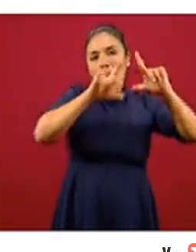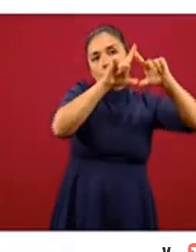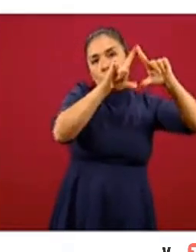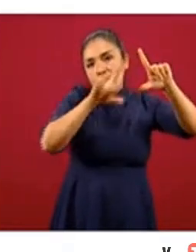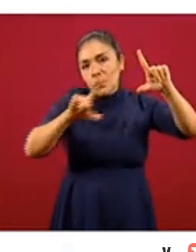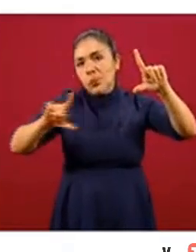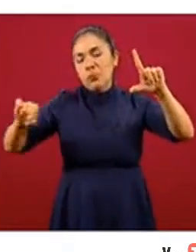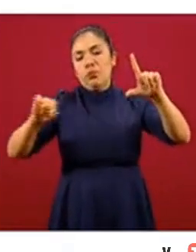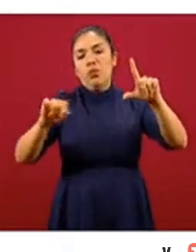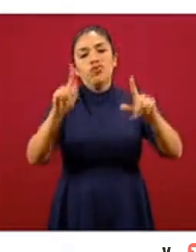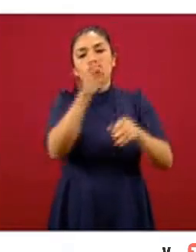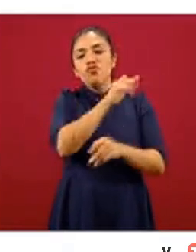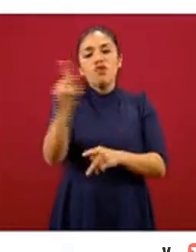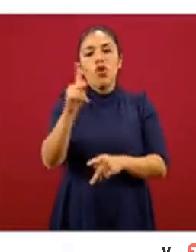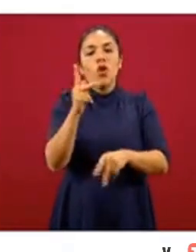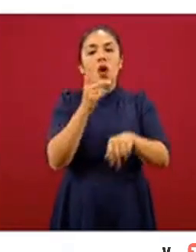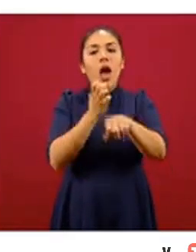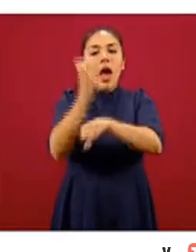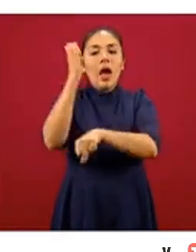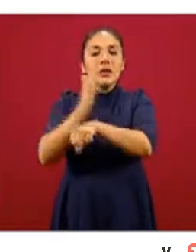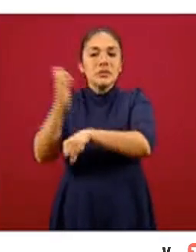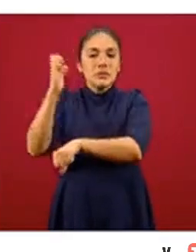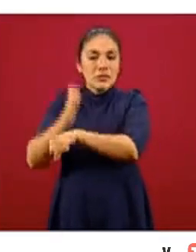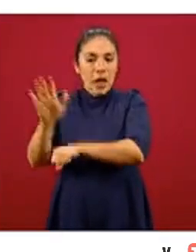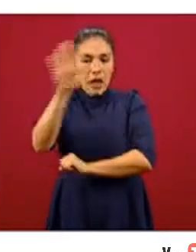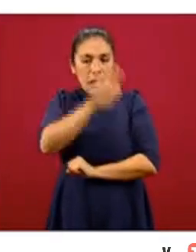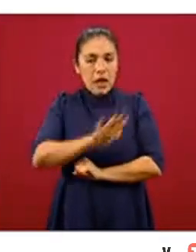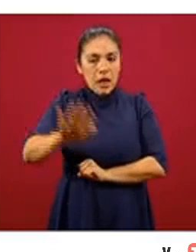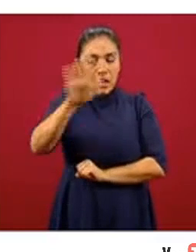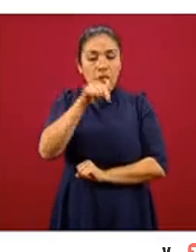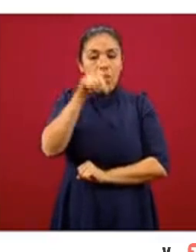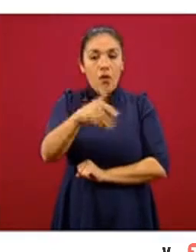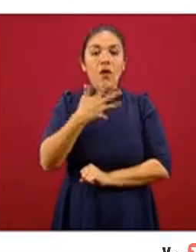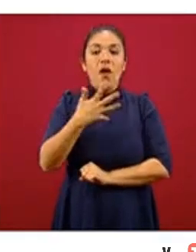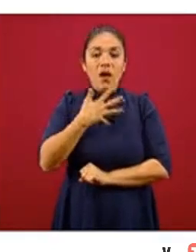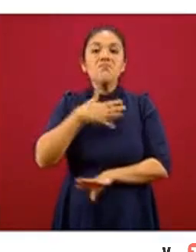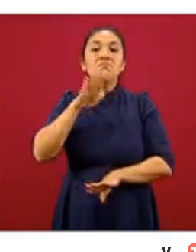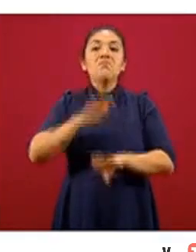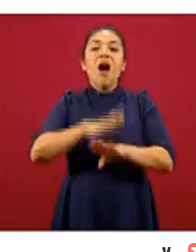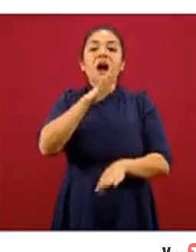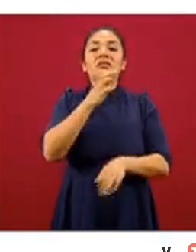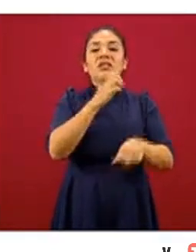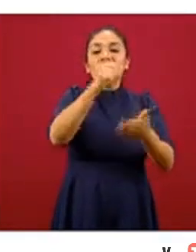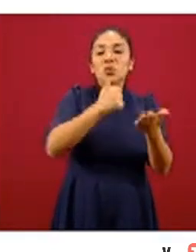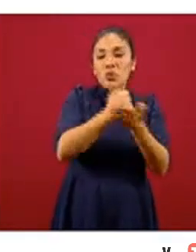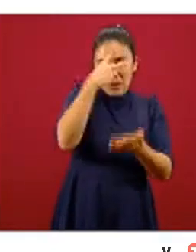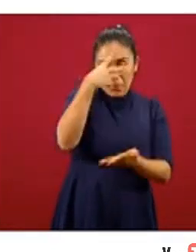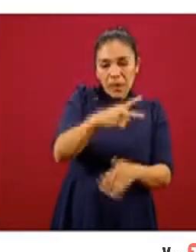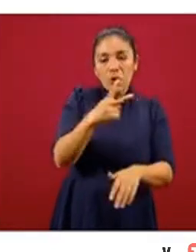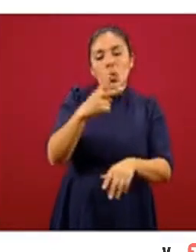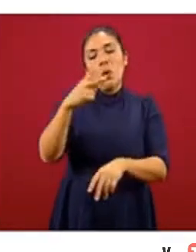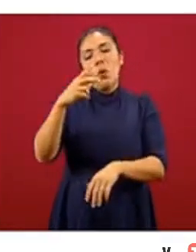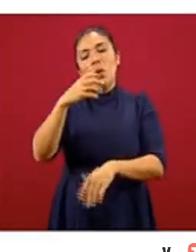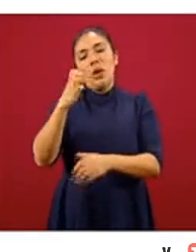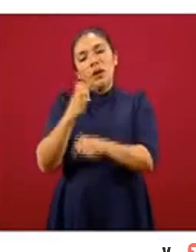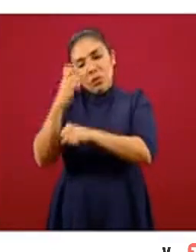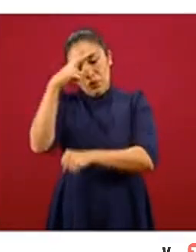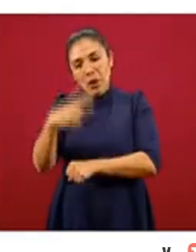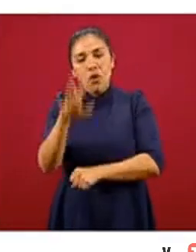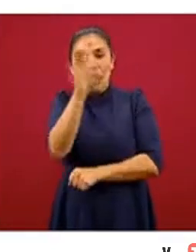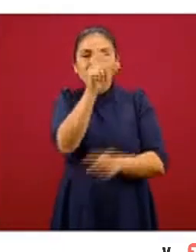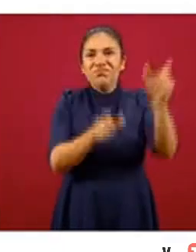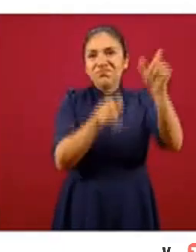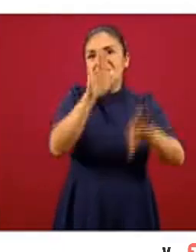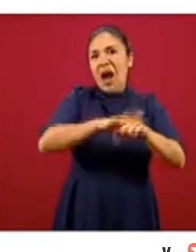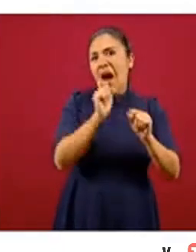los dos estados que ocupan el Valle de México, tienen la mitad de la epidemia y el resto son los que se distribuyen ahí.